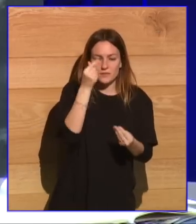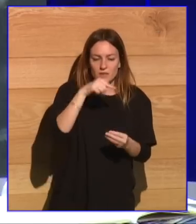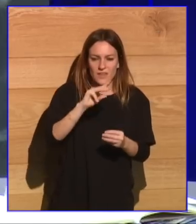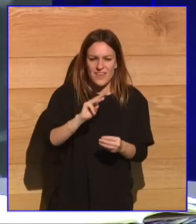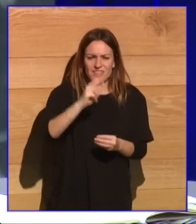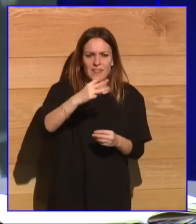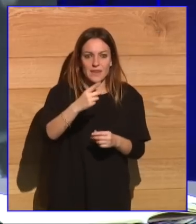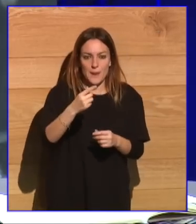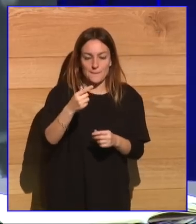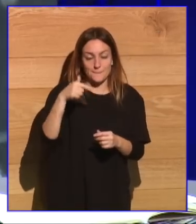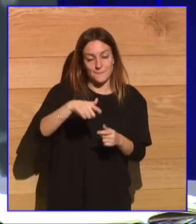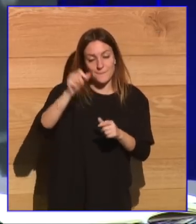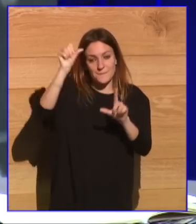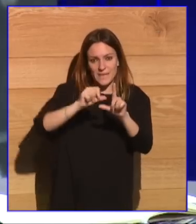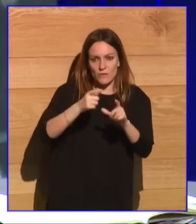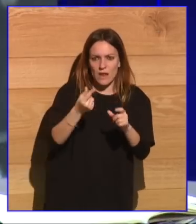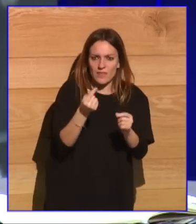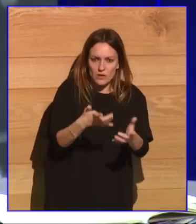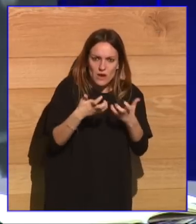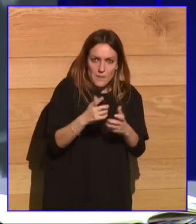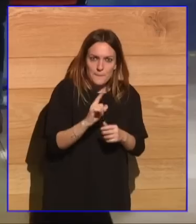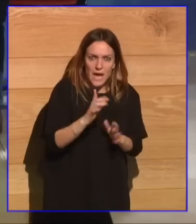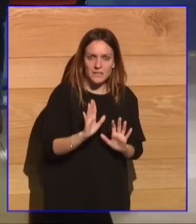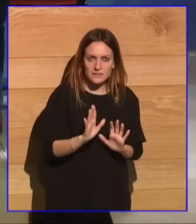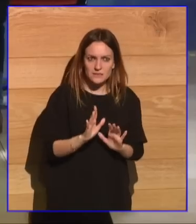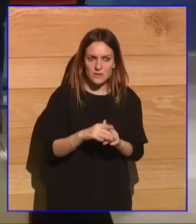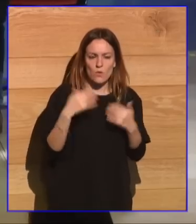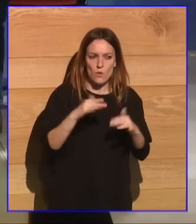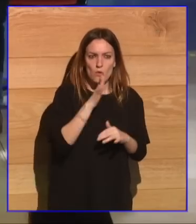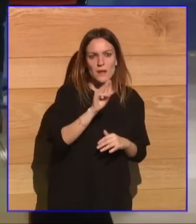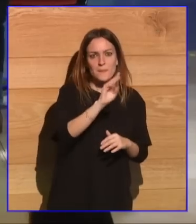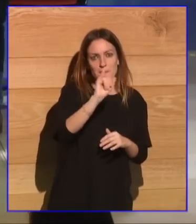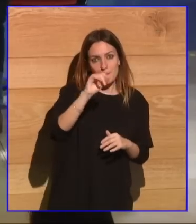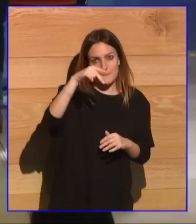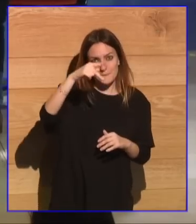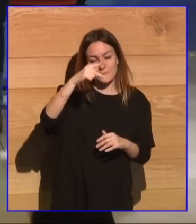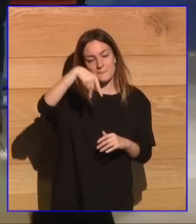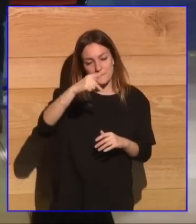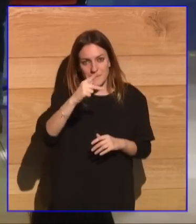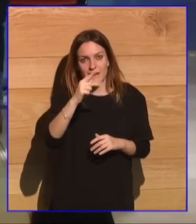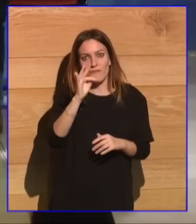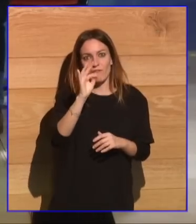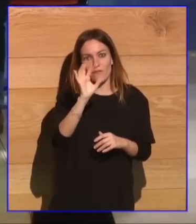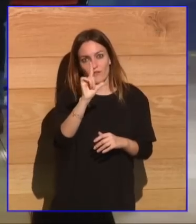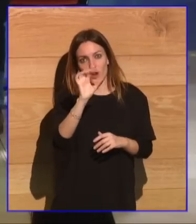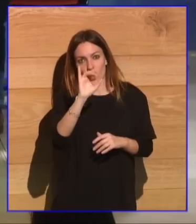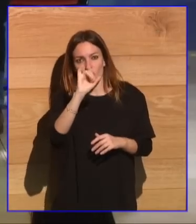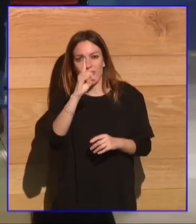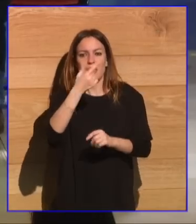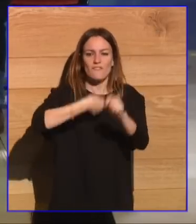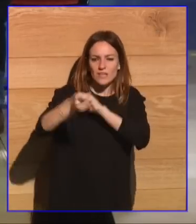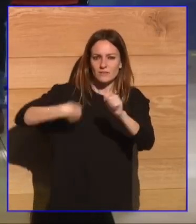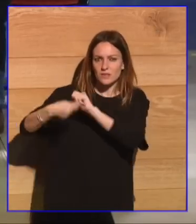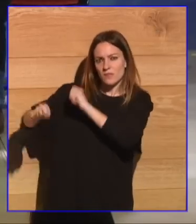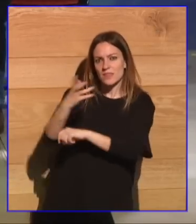taquillera de ese año. De verdad me sorprende. Te has quedado loco, ¿eh? O que Pink Floyd vendiera No, 23 pero es que- millones de claro, es que copias yo creo- del disco gracias a la Yo peli. creo que el truco tiene